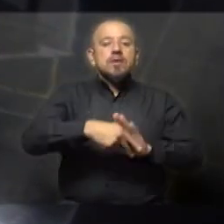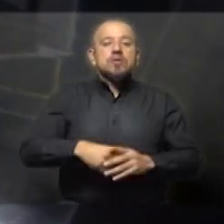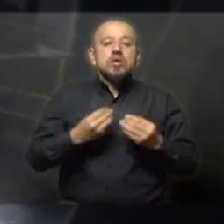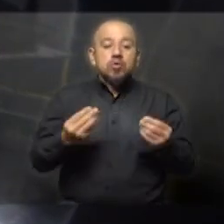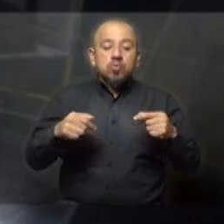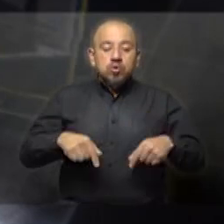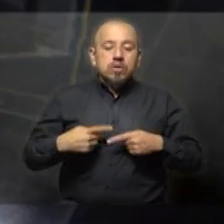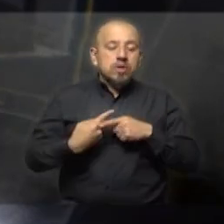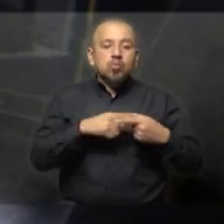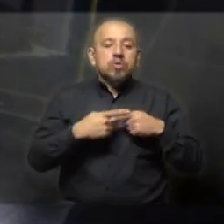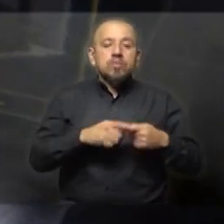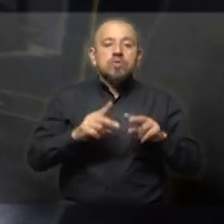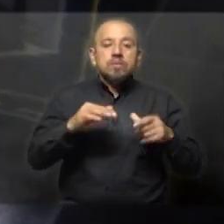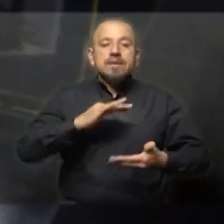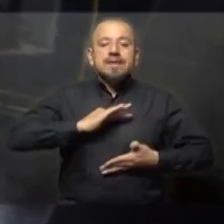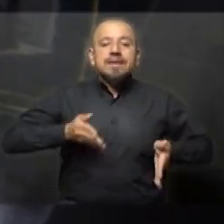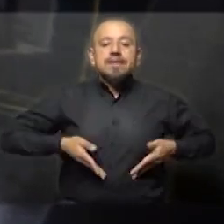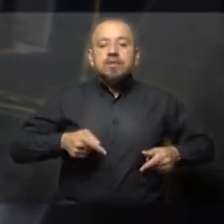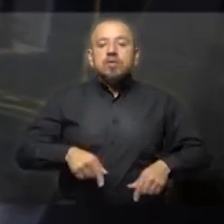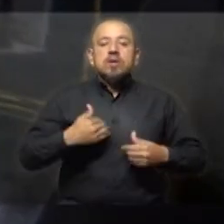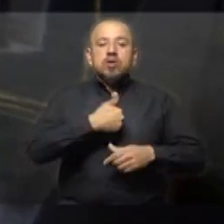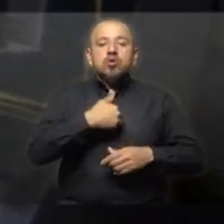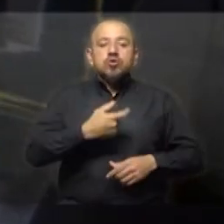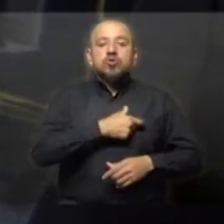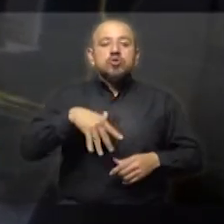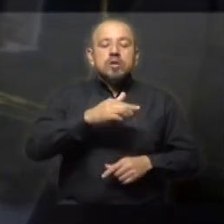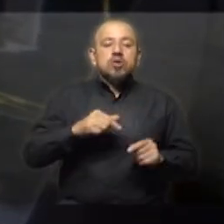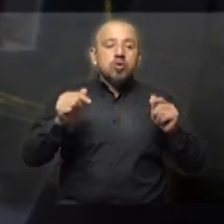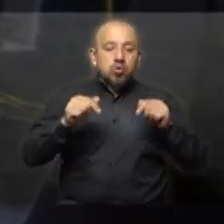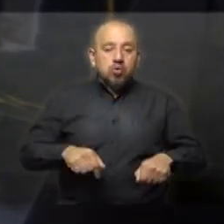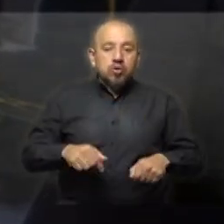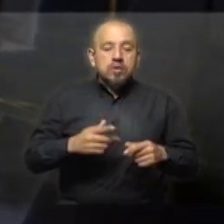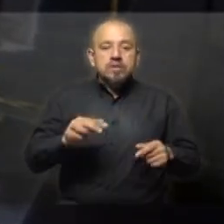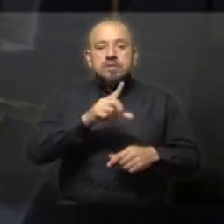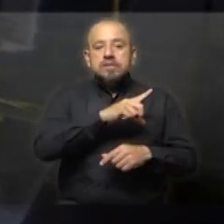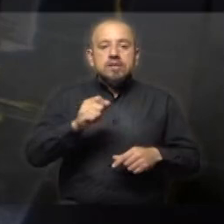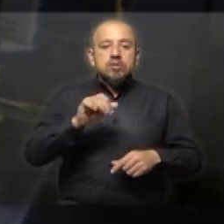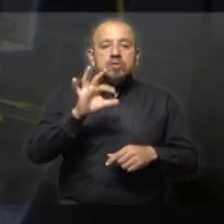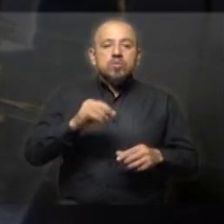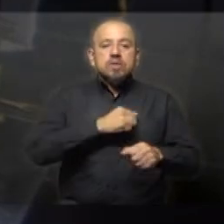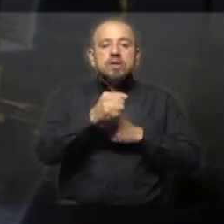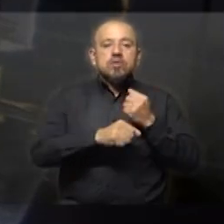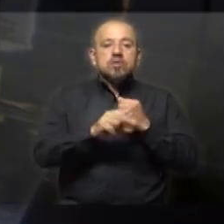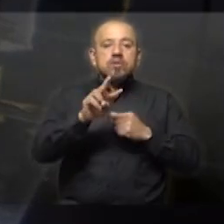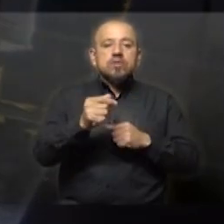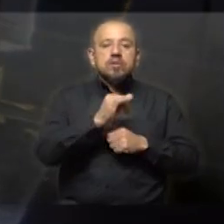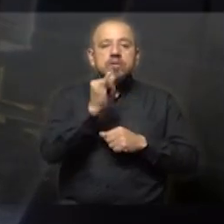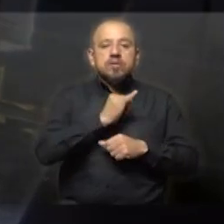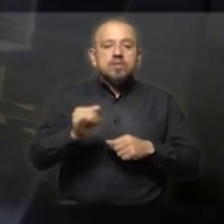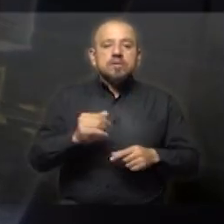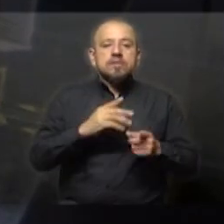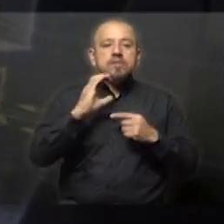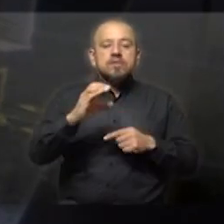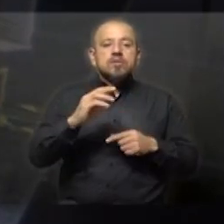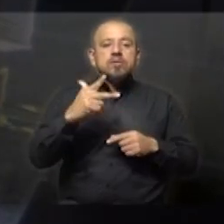discutiendo hoy sobre las cuestiones de género y sobre los roles sociales hoy en la letra chica 150 años de vas Ferreira capítulo 3